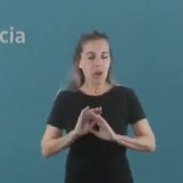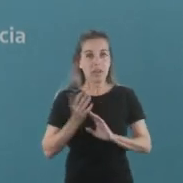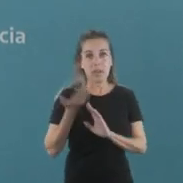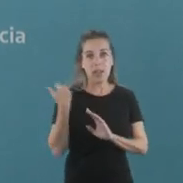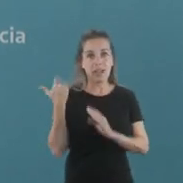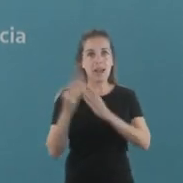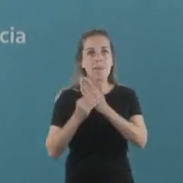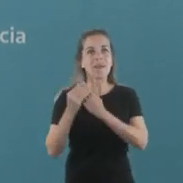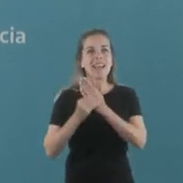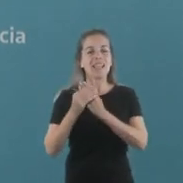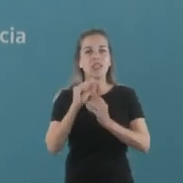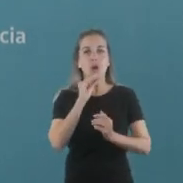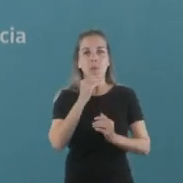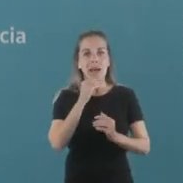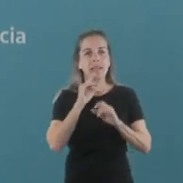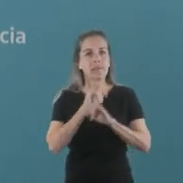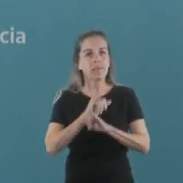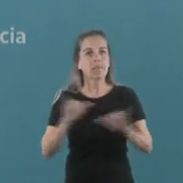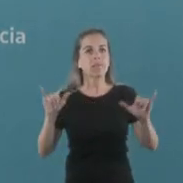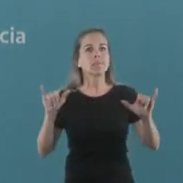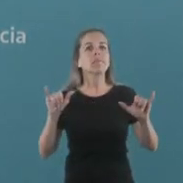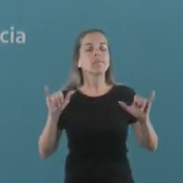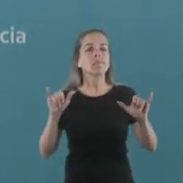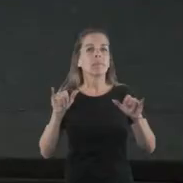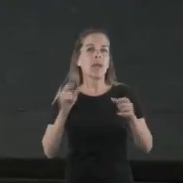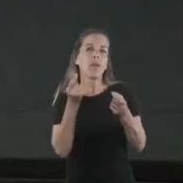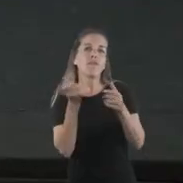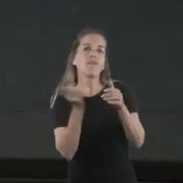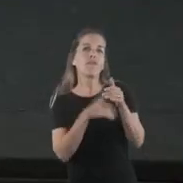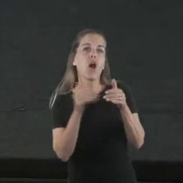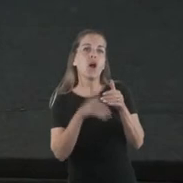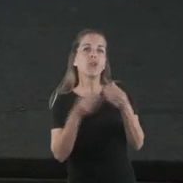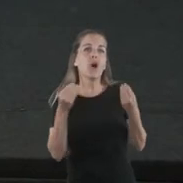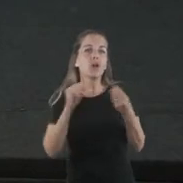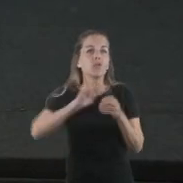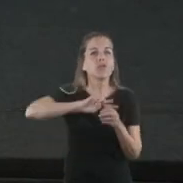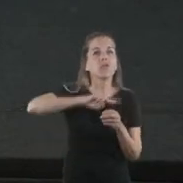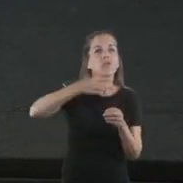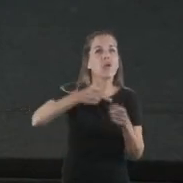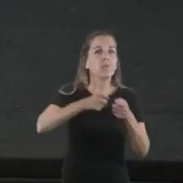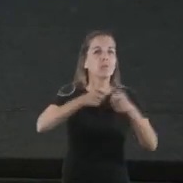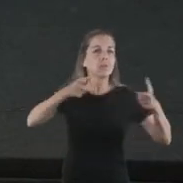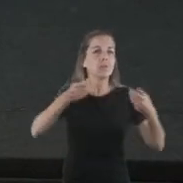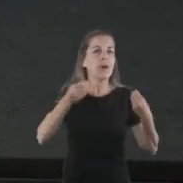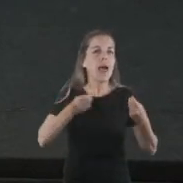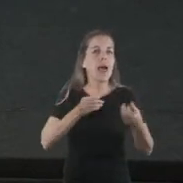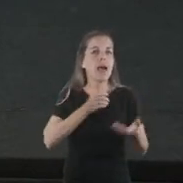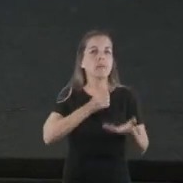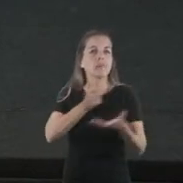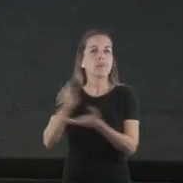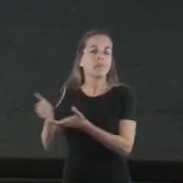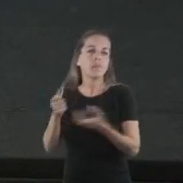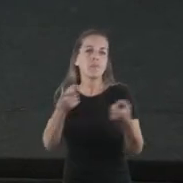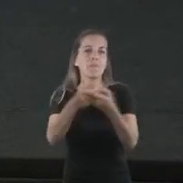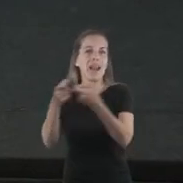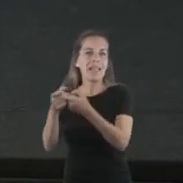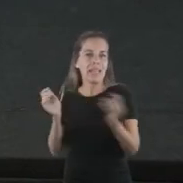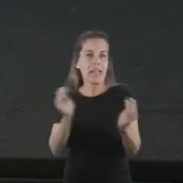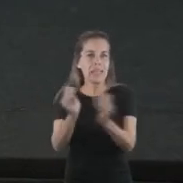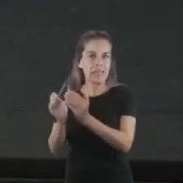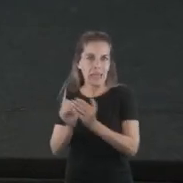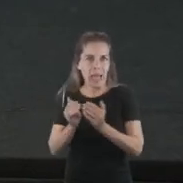ministro Massa anunció que duplicó los fondos para financiar al sector de las pymes. Esta duplicación de fondos